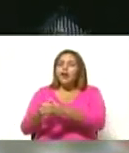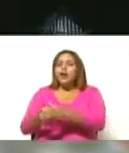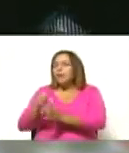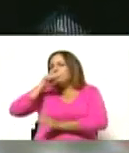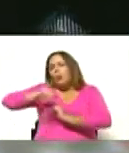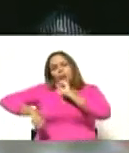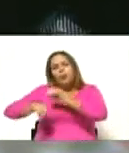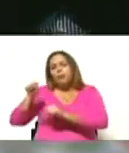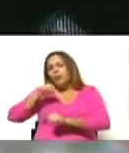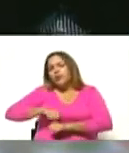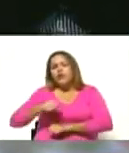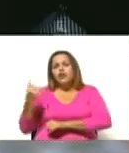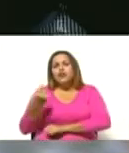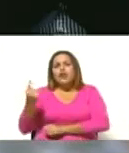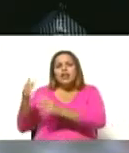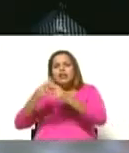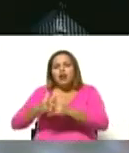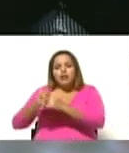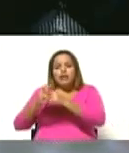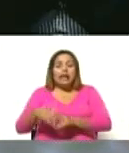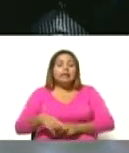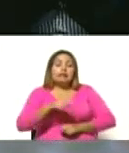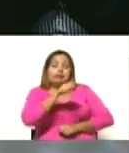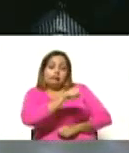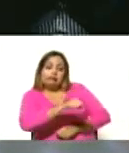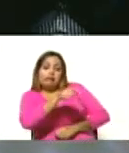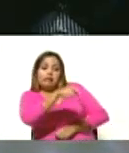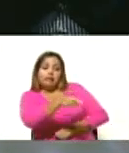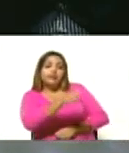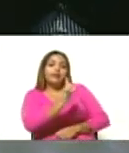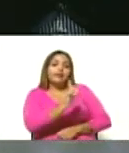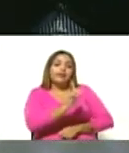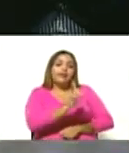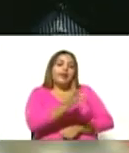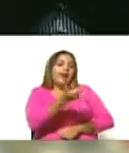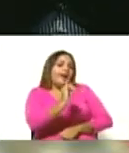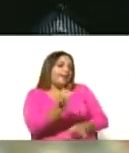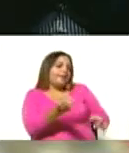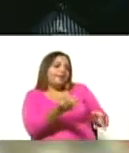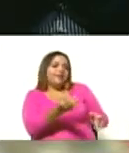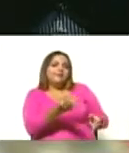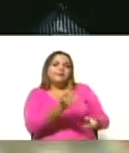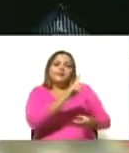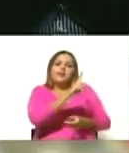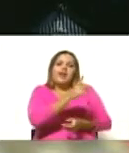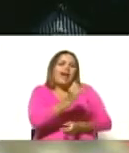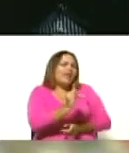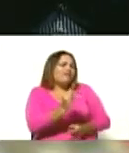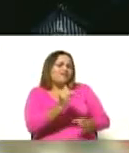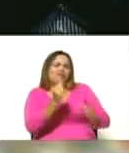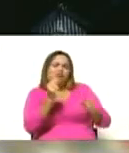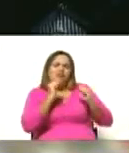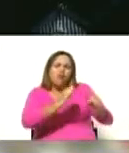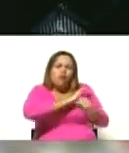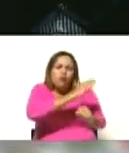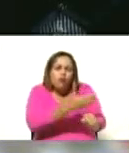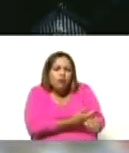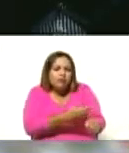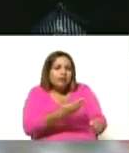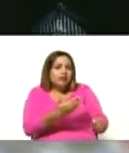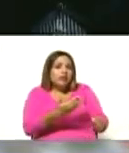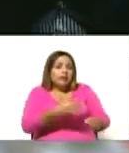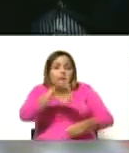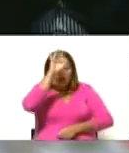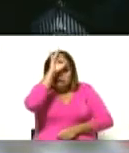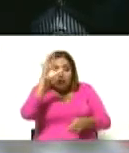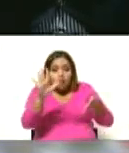ver con la calidad de los análisis que se hacen desde la oposición. Tiene que ver con una intensa, increíble